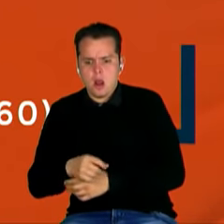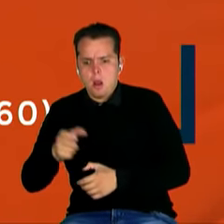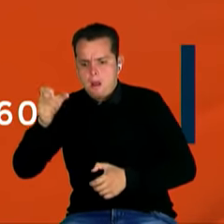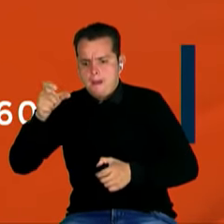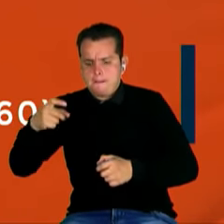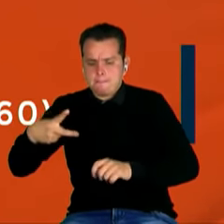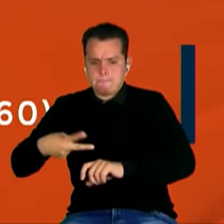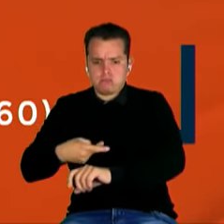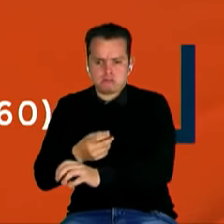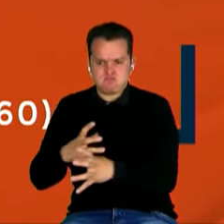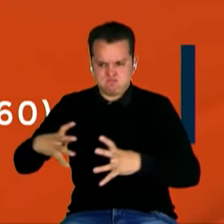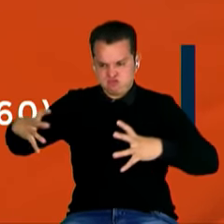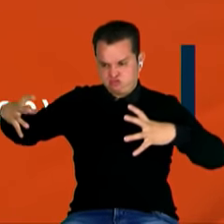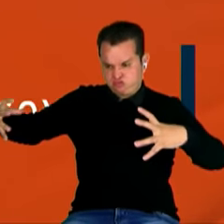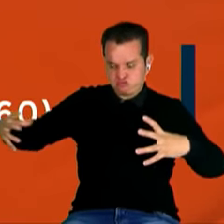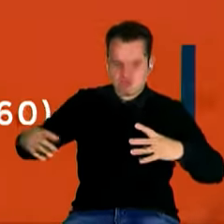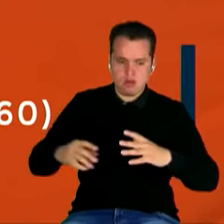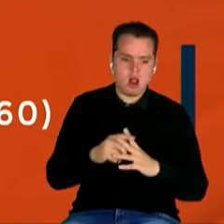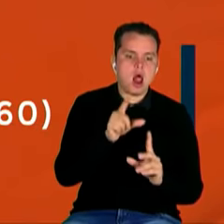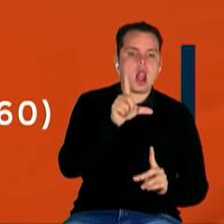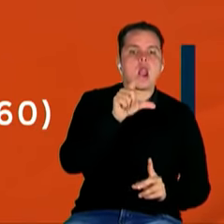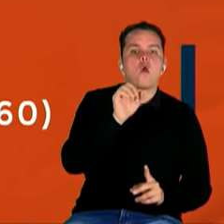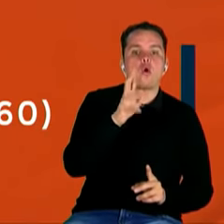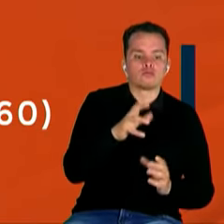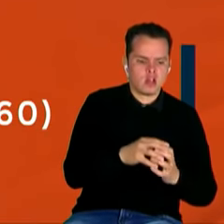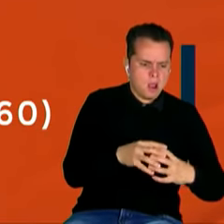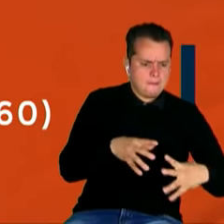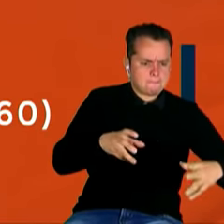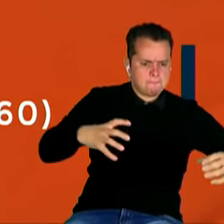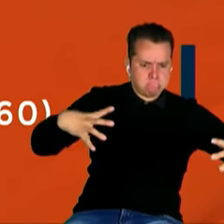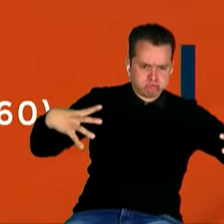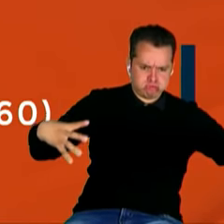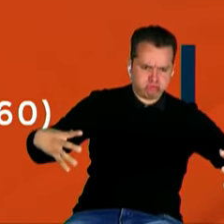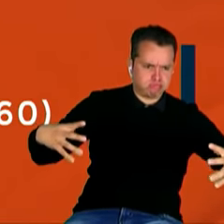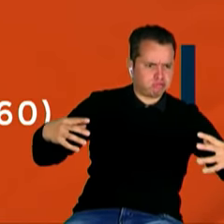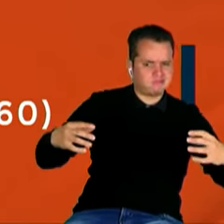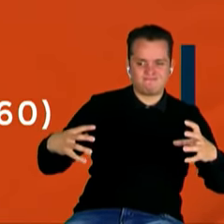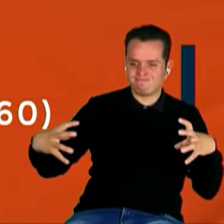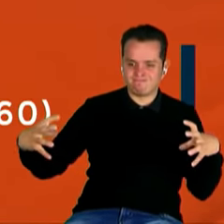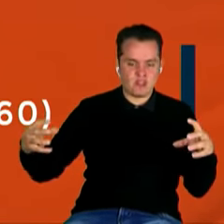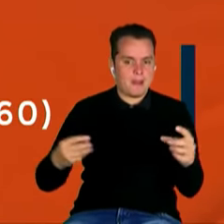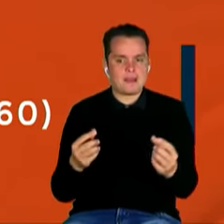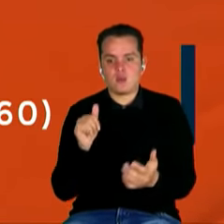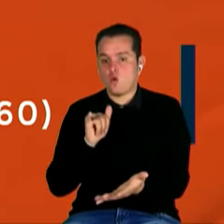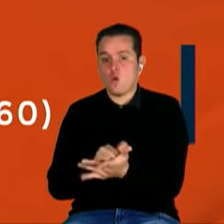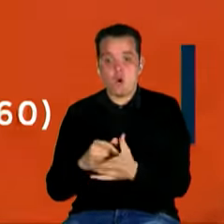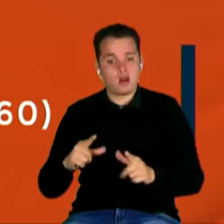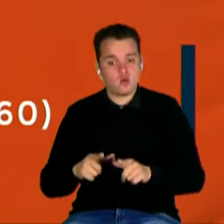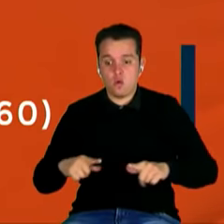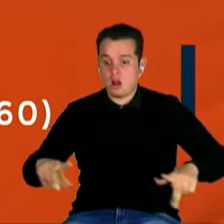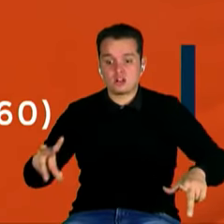que no era suficiente, pues sus posesiones eran muchas y no podían morar en un mismo lugar.